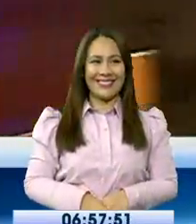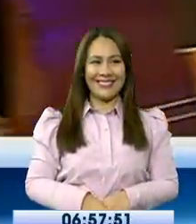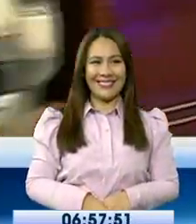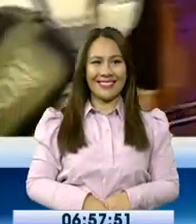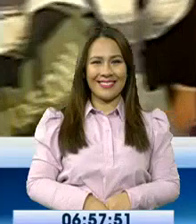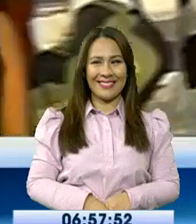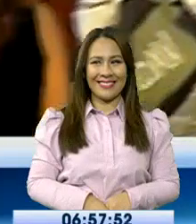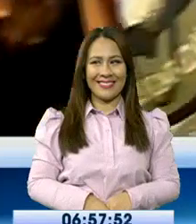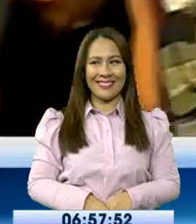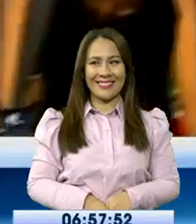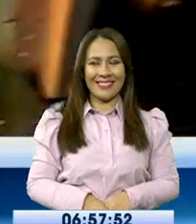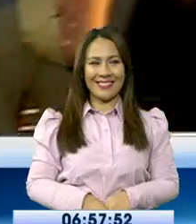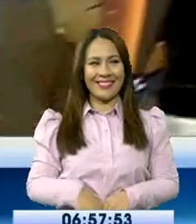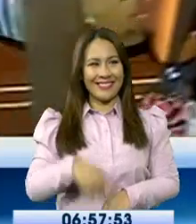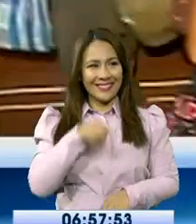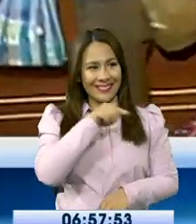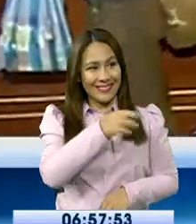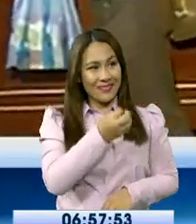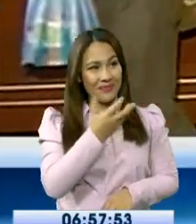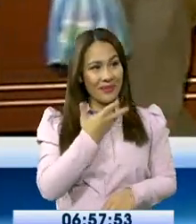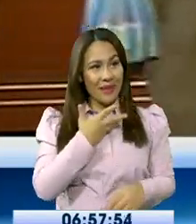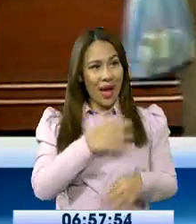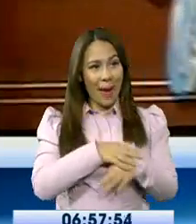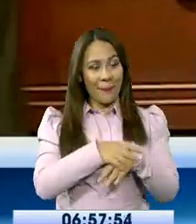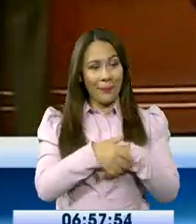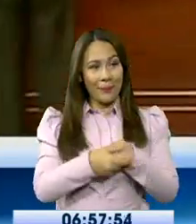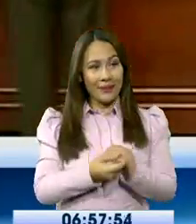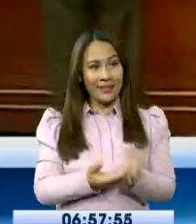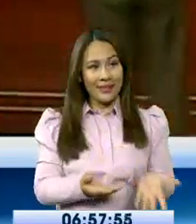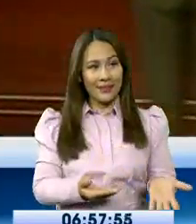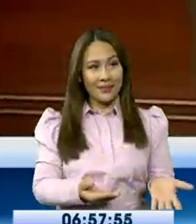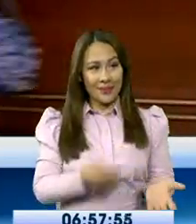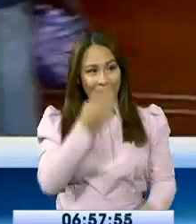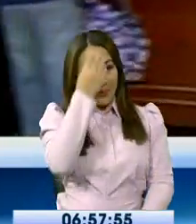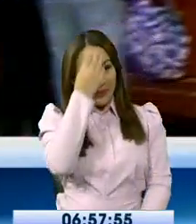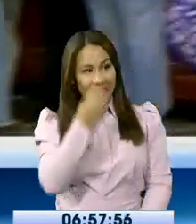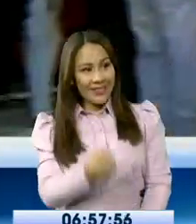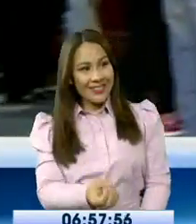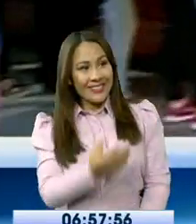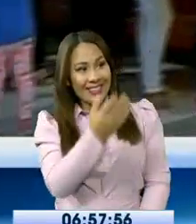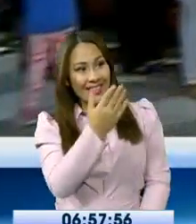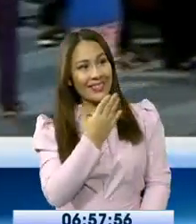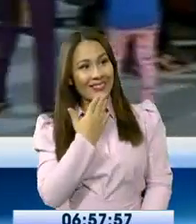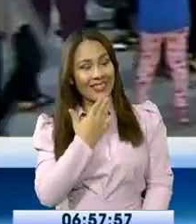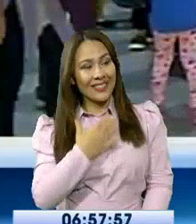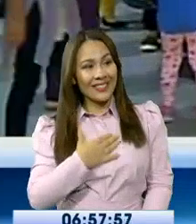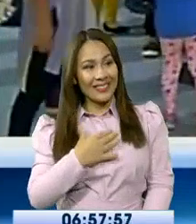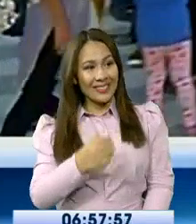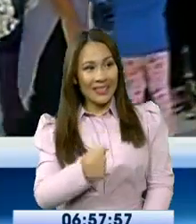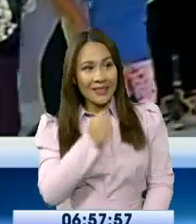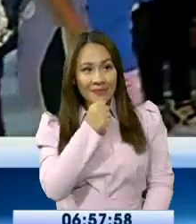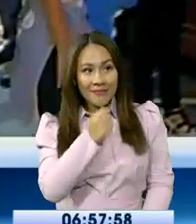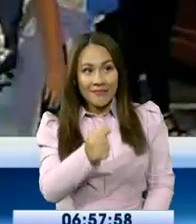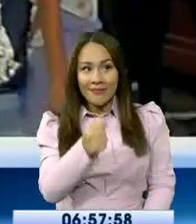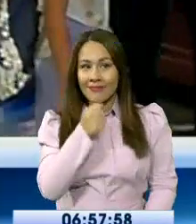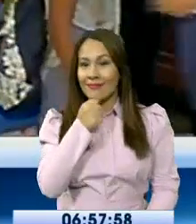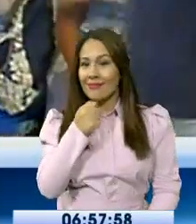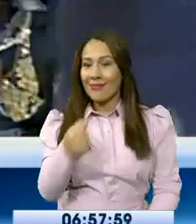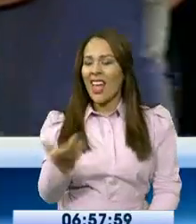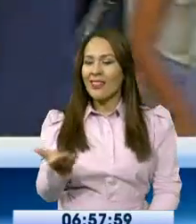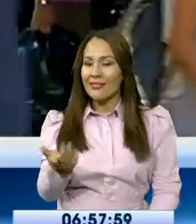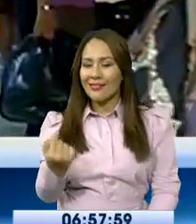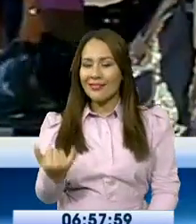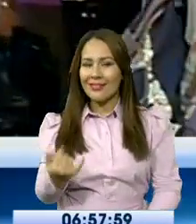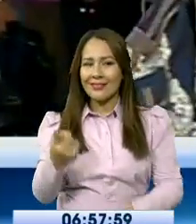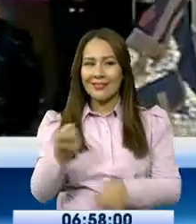Recuerde sus tiempos de noviazgo con su esposo. Buenos días, mi señora. ¿Cómo ha visto el ambiente en la terminal terrestre para dirigirse de viaje esta